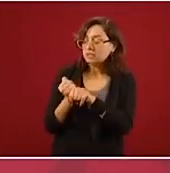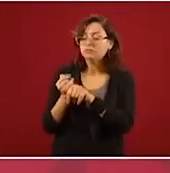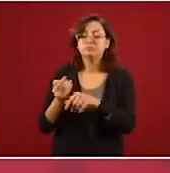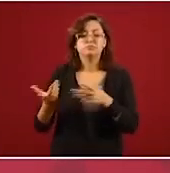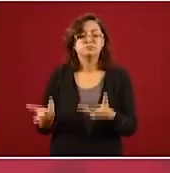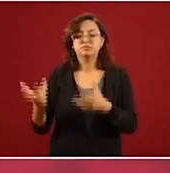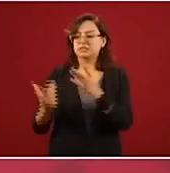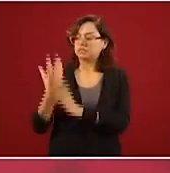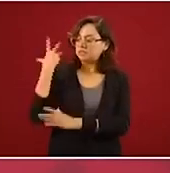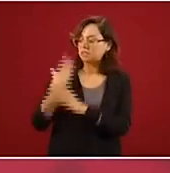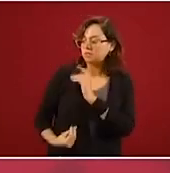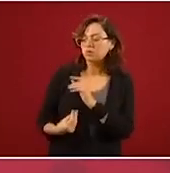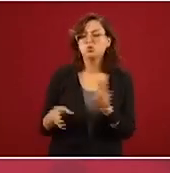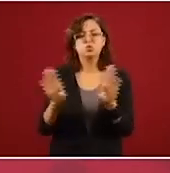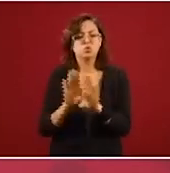Tuvo que